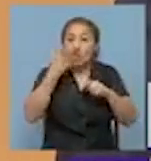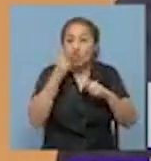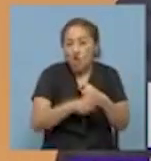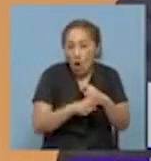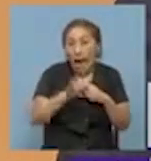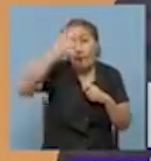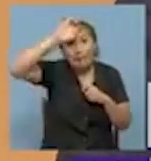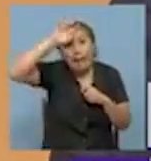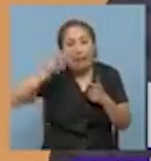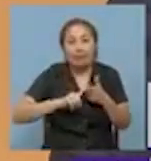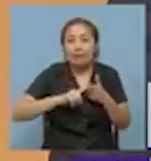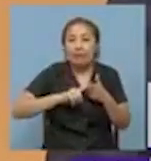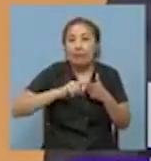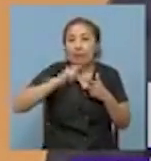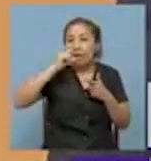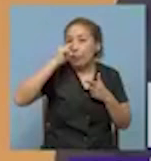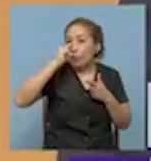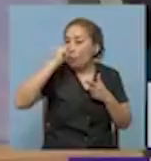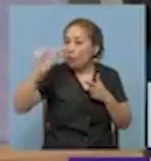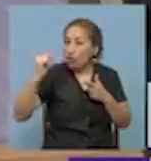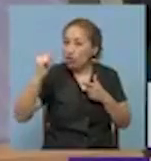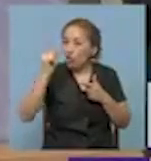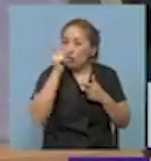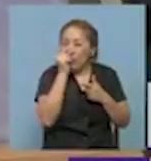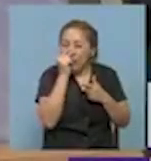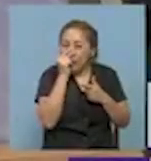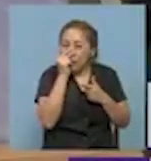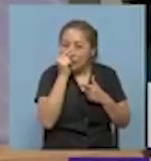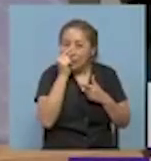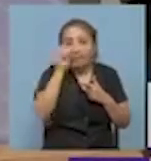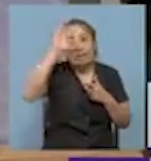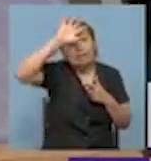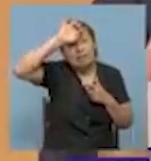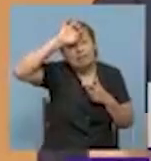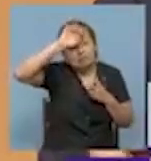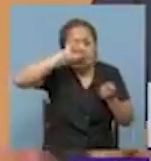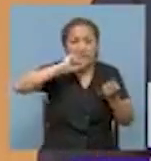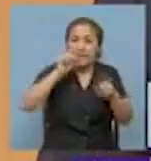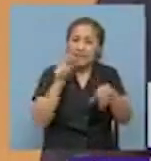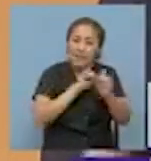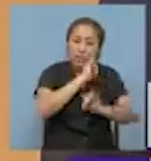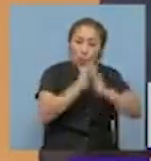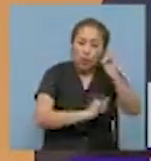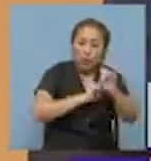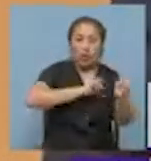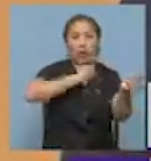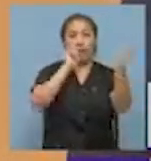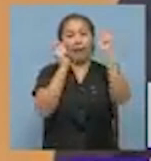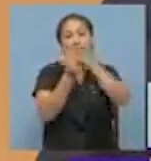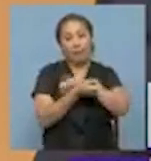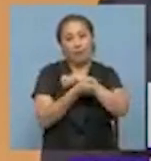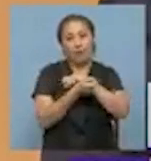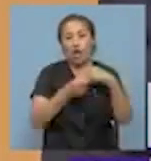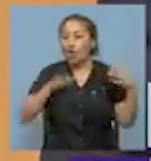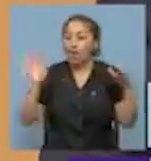pinocho gay no esto para debemos transformar el cuento tradicional de los niños en un cuento en